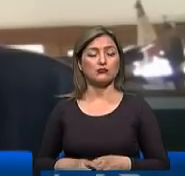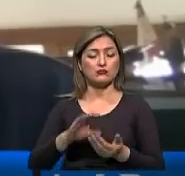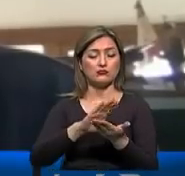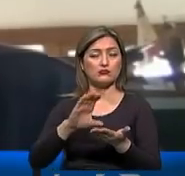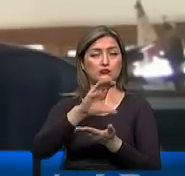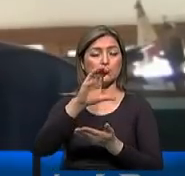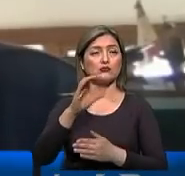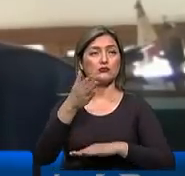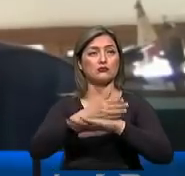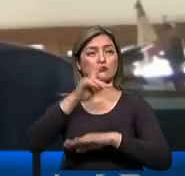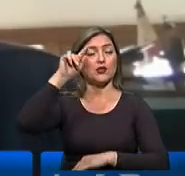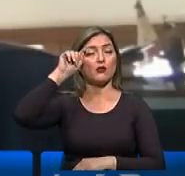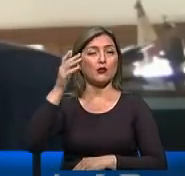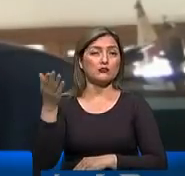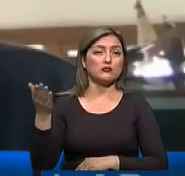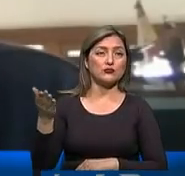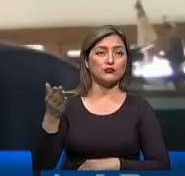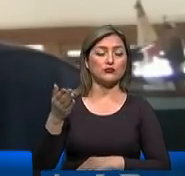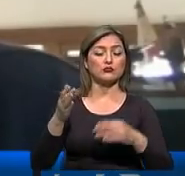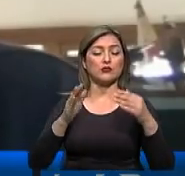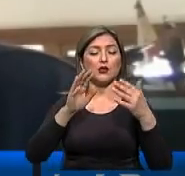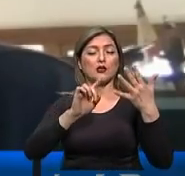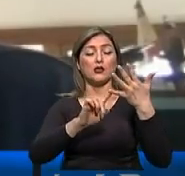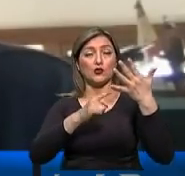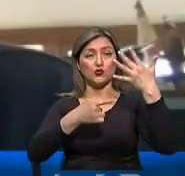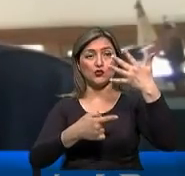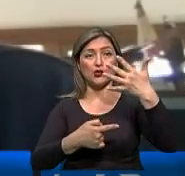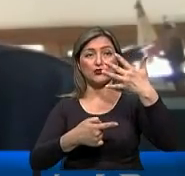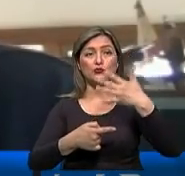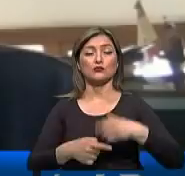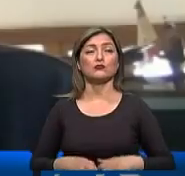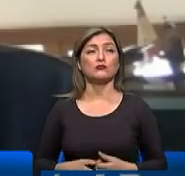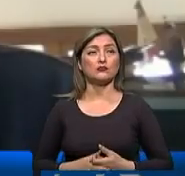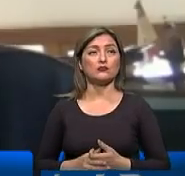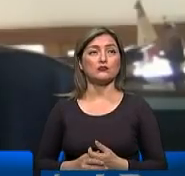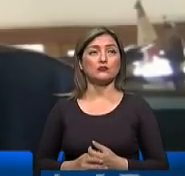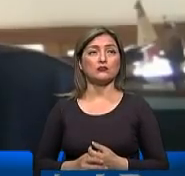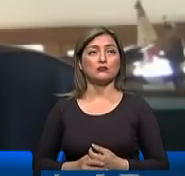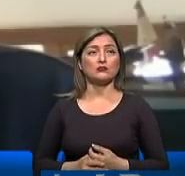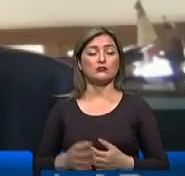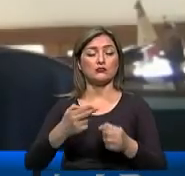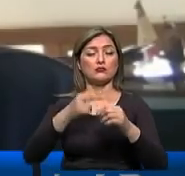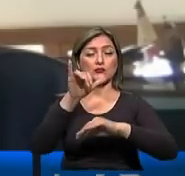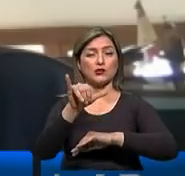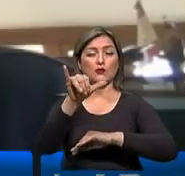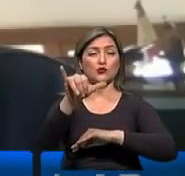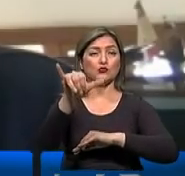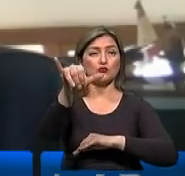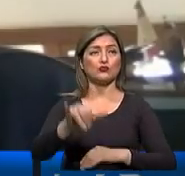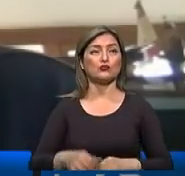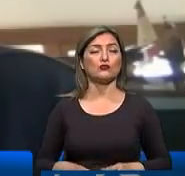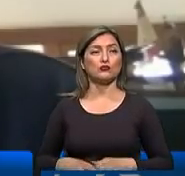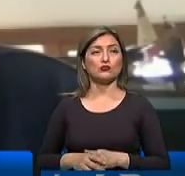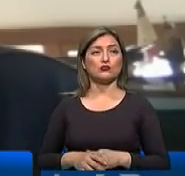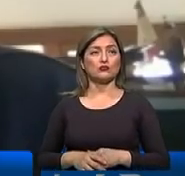colegios, porque antes me acuerdo que eso era para quinto y sexto curso. Entonces iban solamente los días sábados. Y había